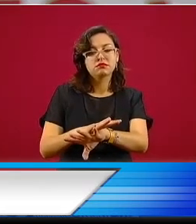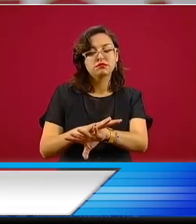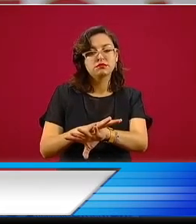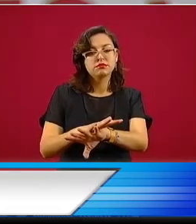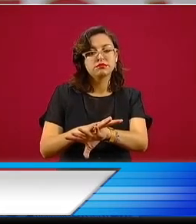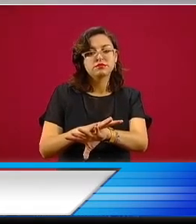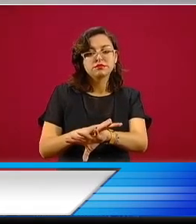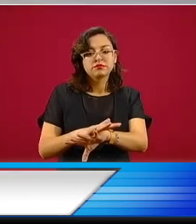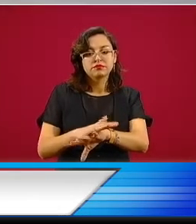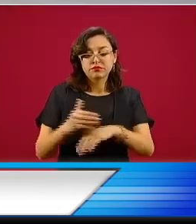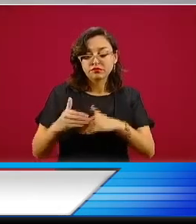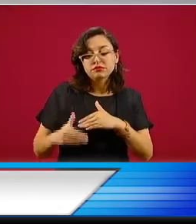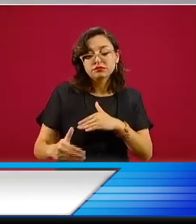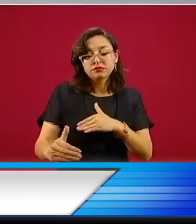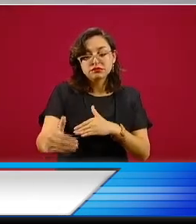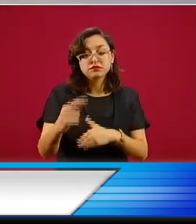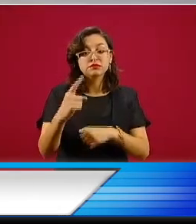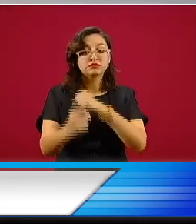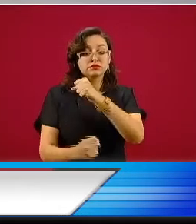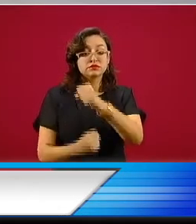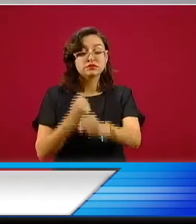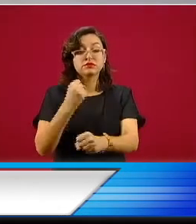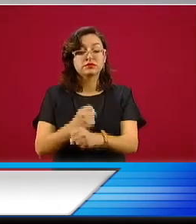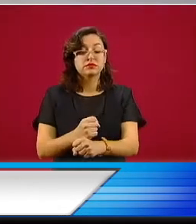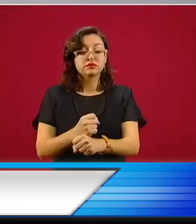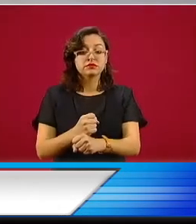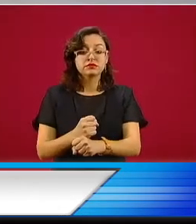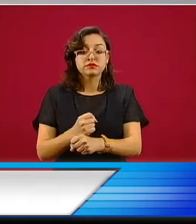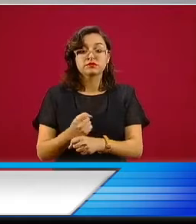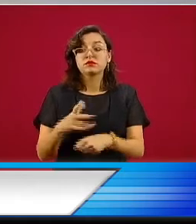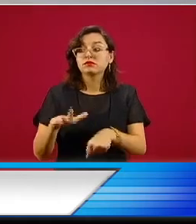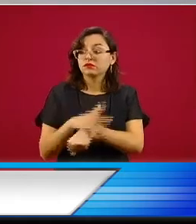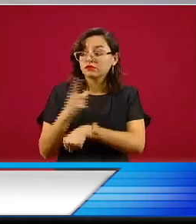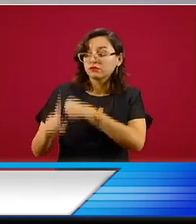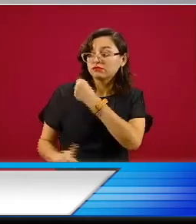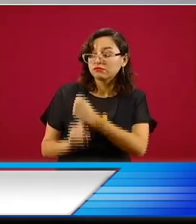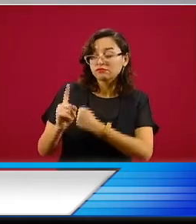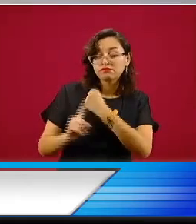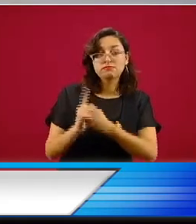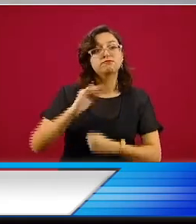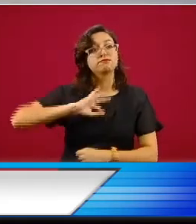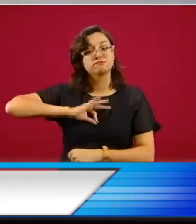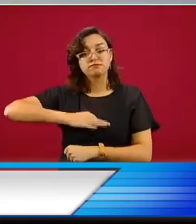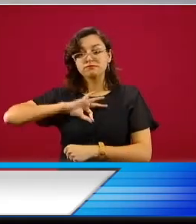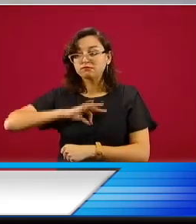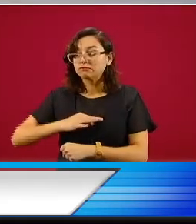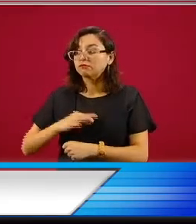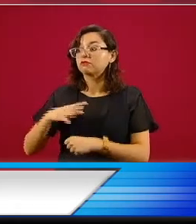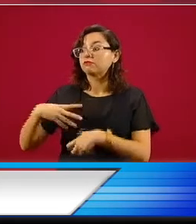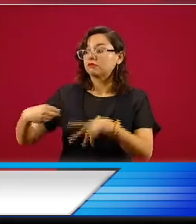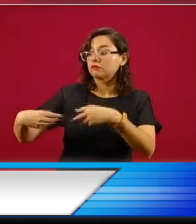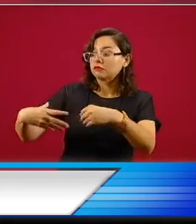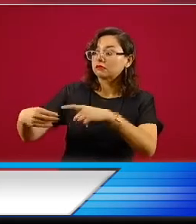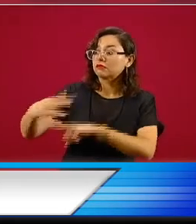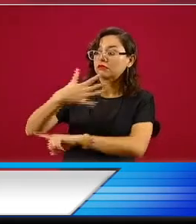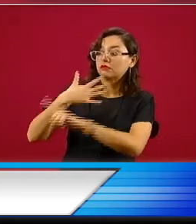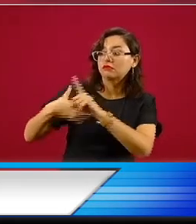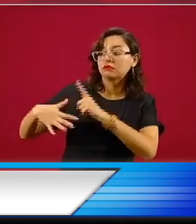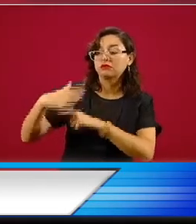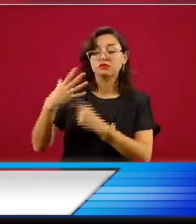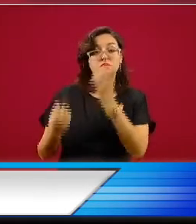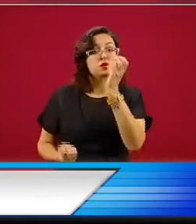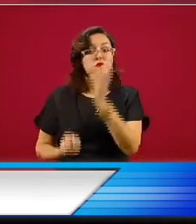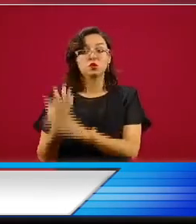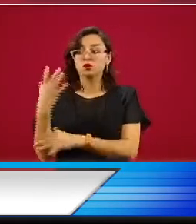no lo usará, porque los científicos y médicos que están al frente del manejo de la pandemia no lo recomiendan. Directamente menciona que no utiliza